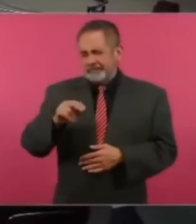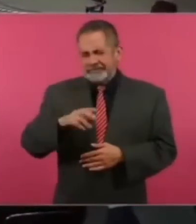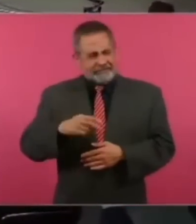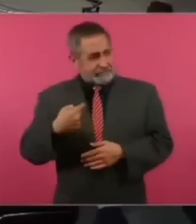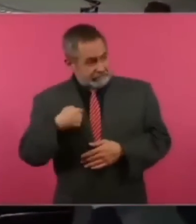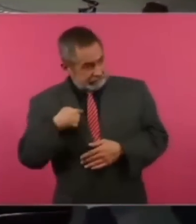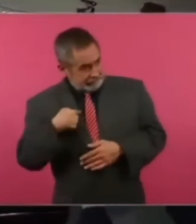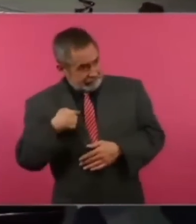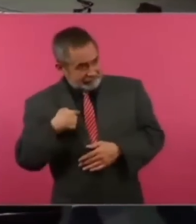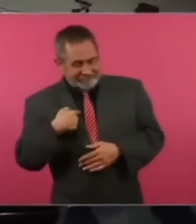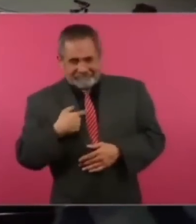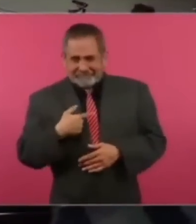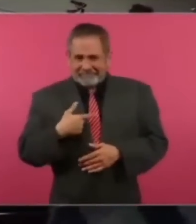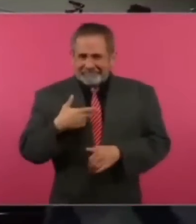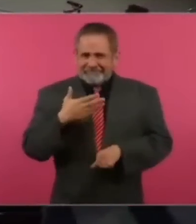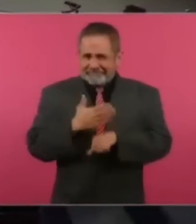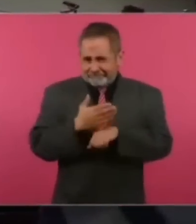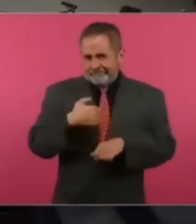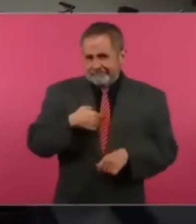Entonces,